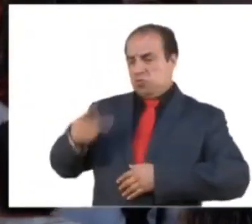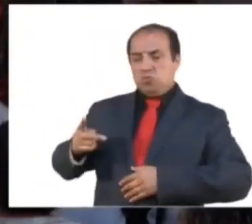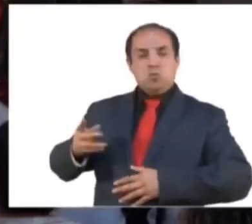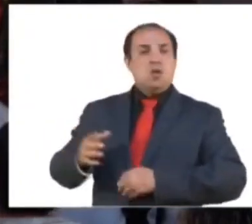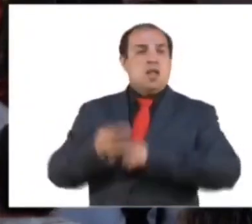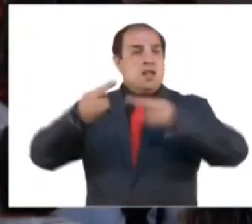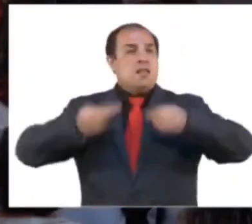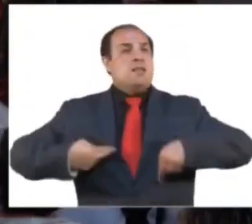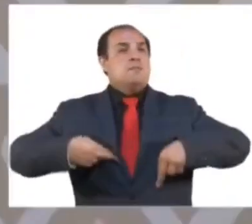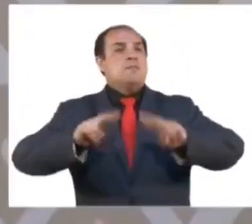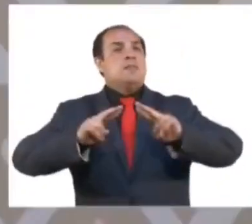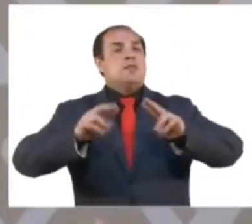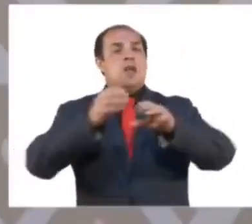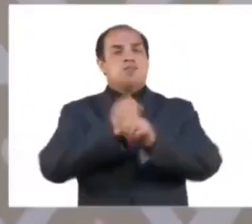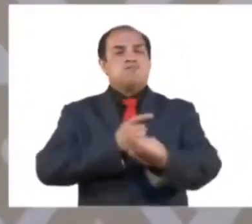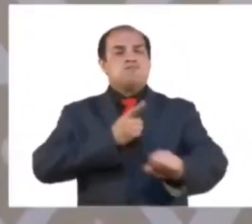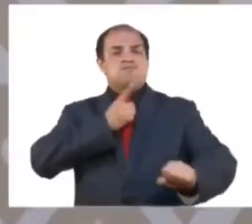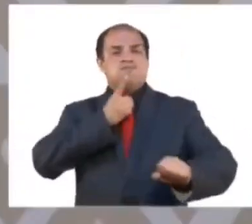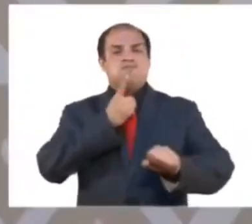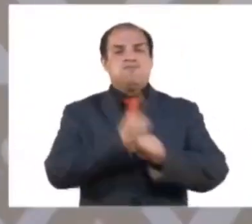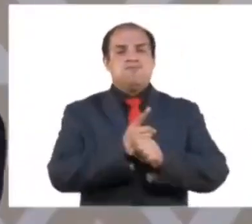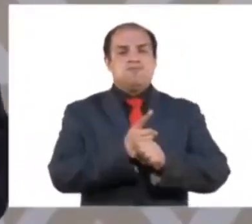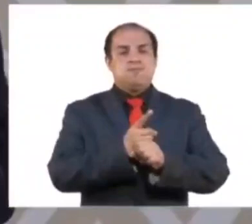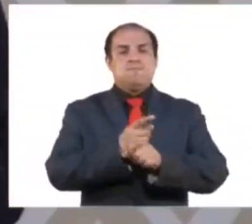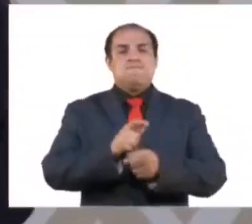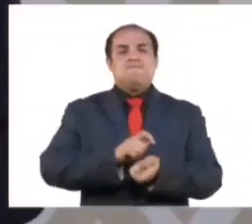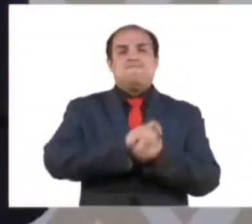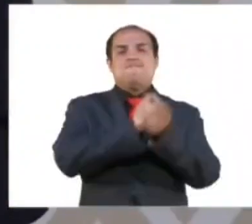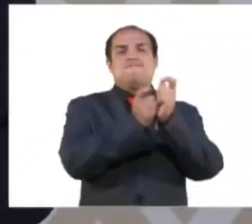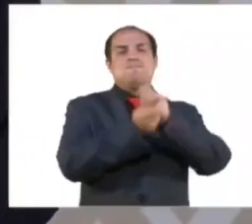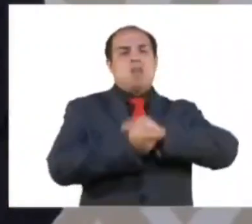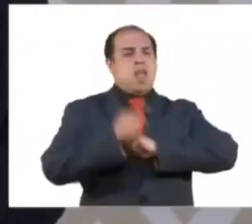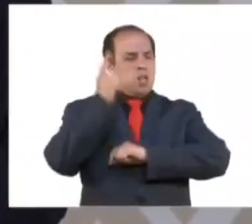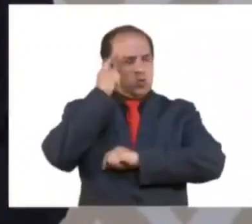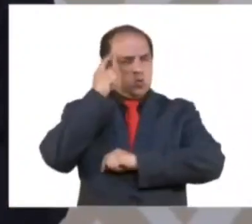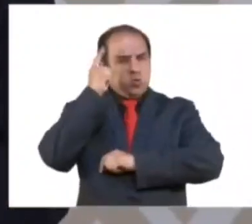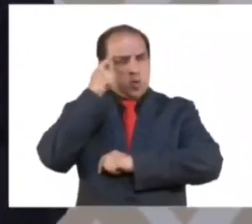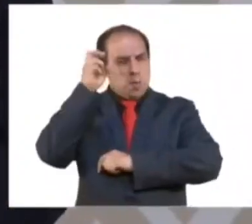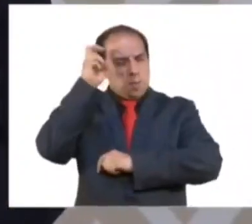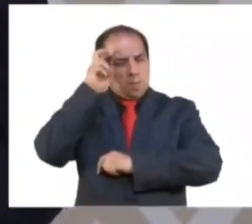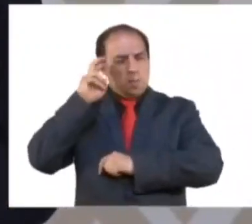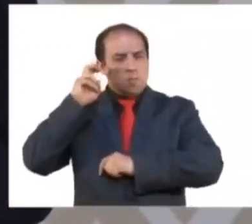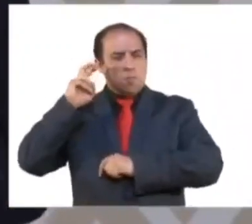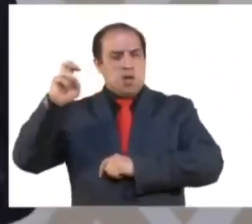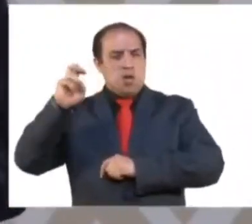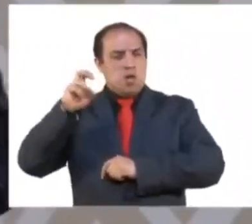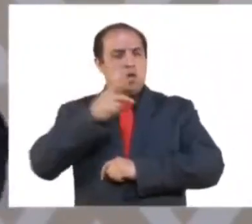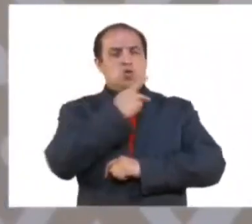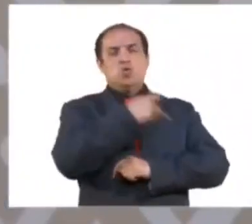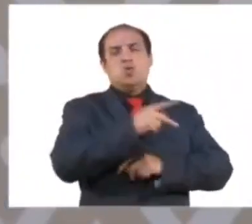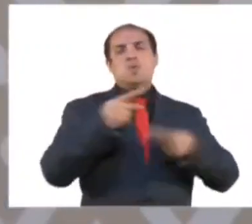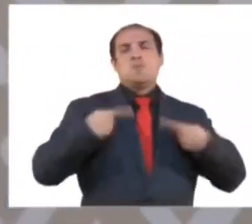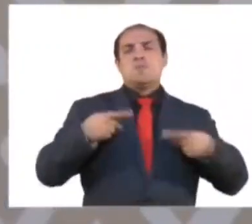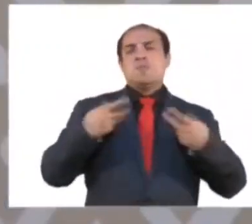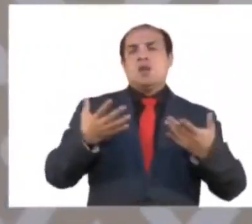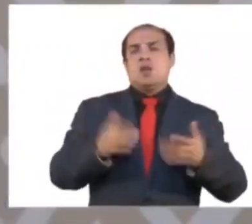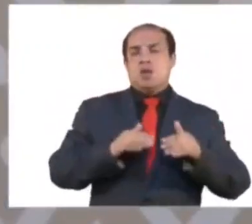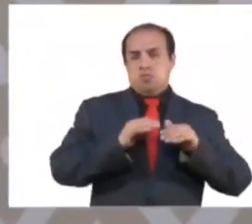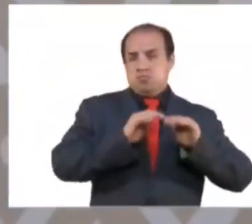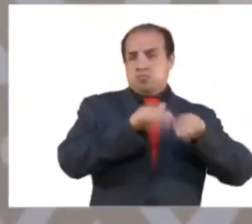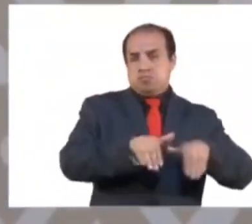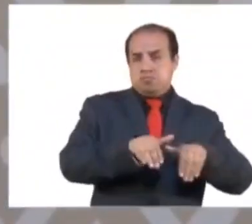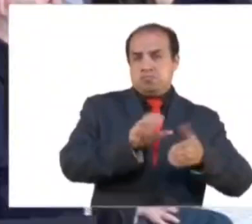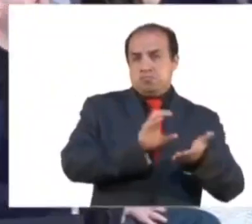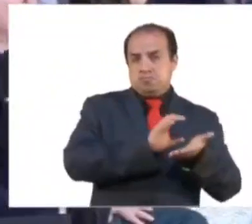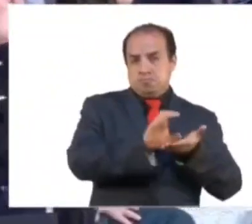representa una gran oportunidad de materializar los sueños de las acreditadas y los acreditados y lograr